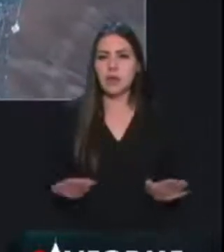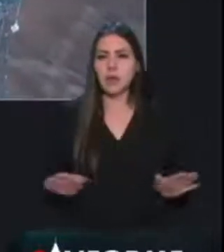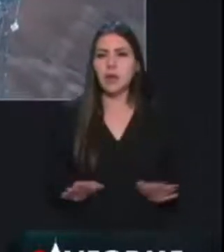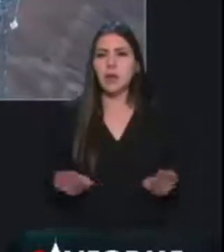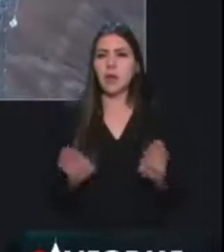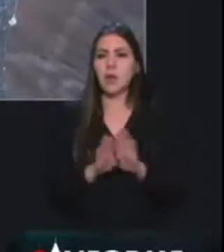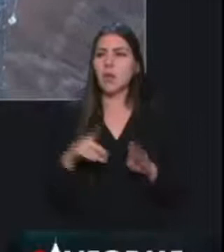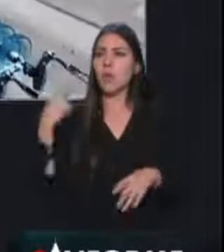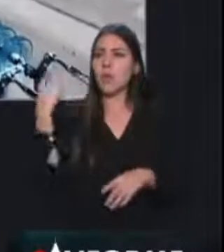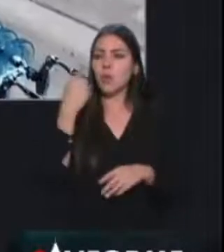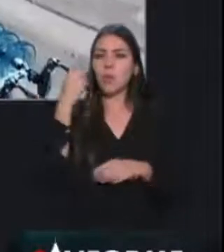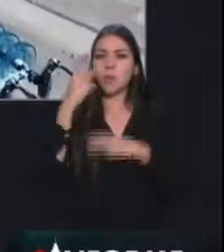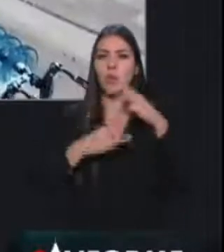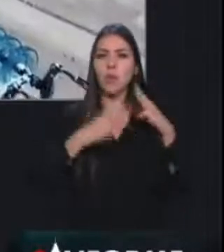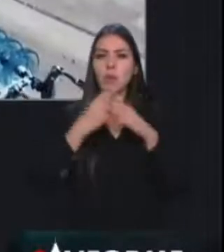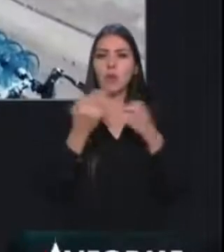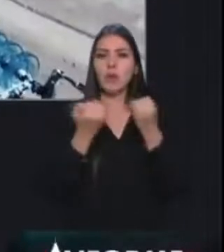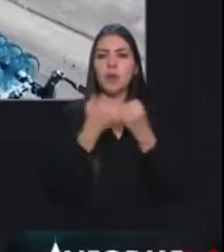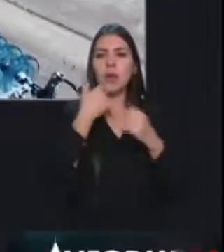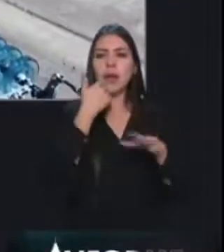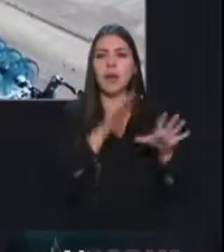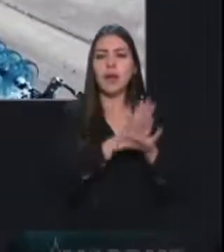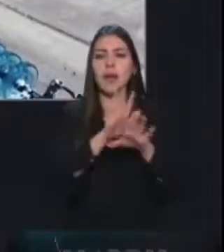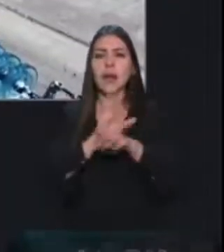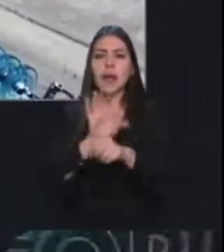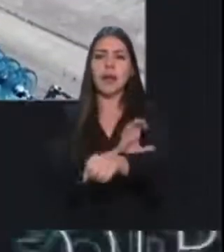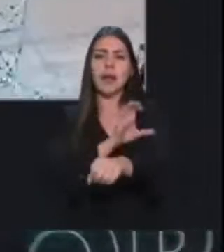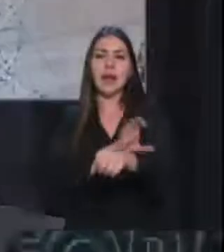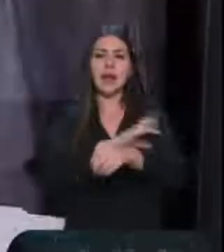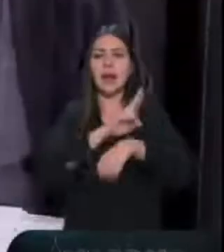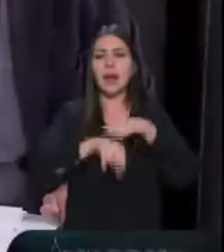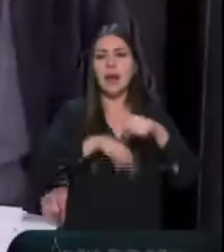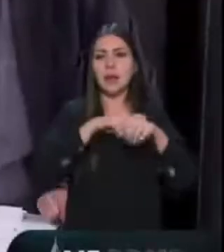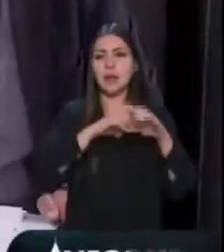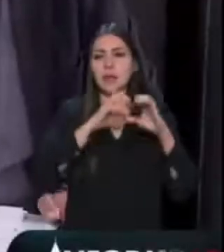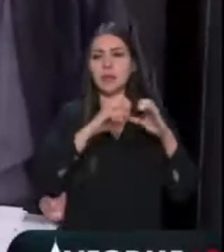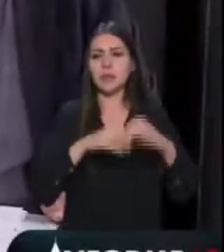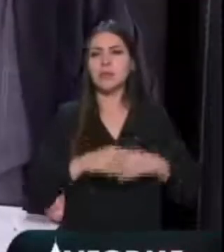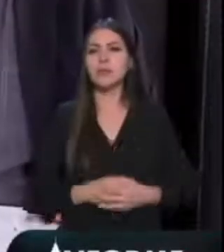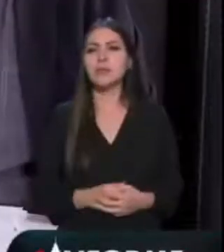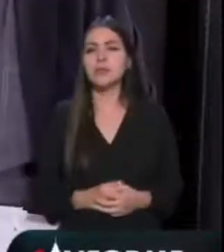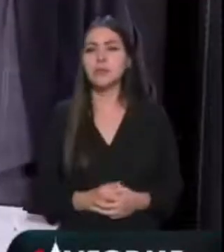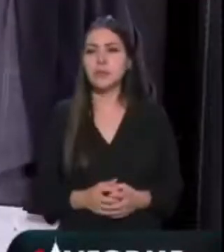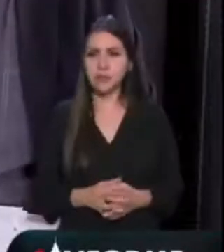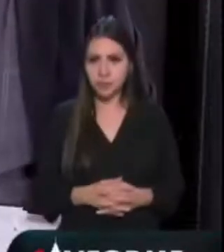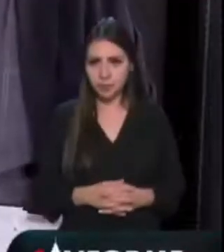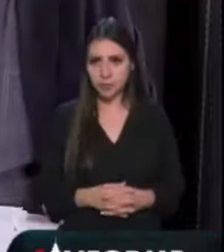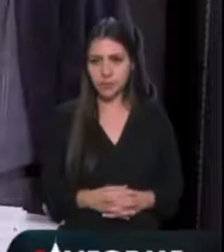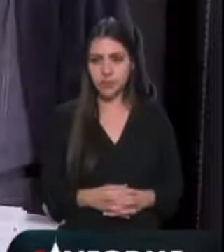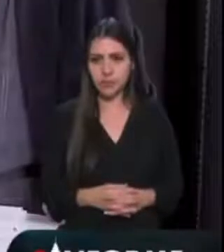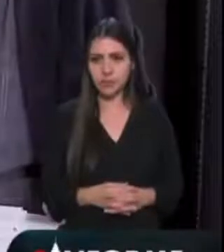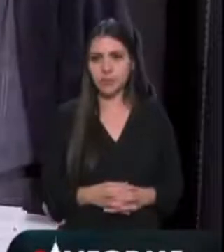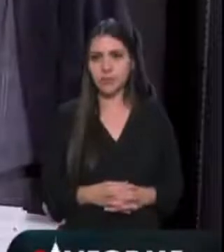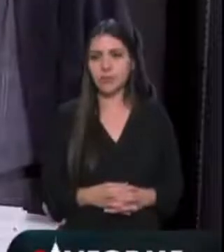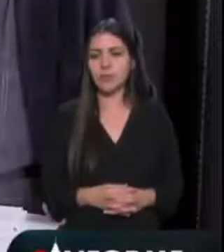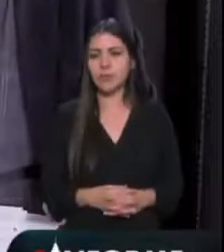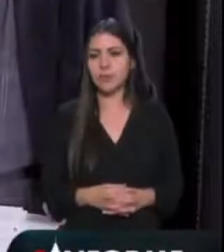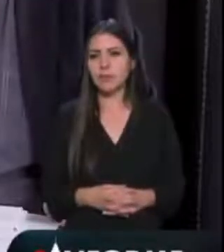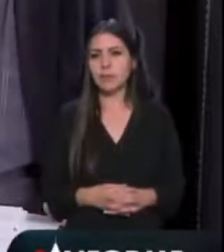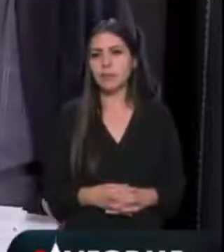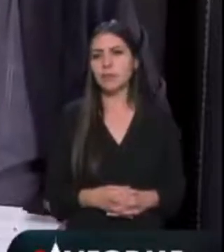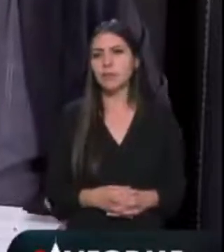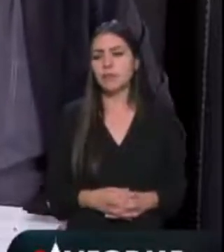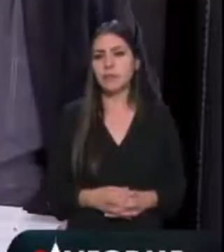global de energías renovables. A ver, Ángel, por favor. Bueno, es justo señalar, todos estamos